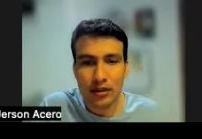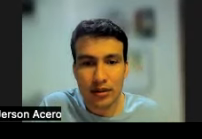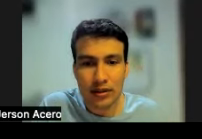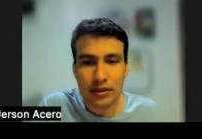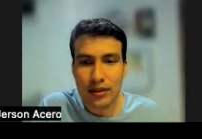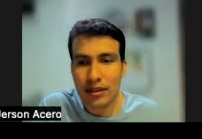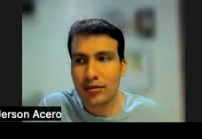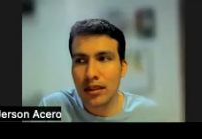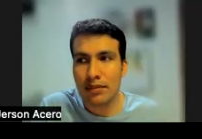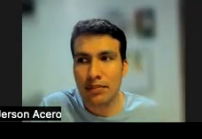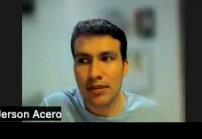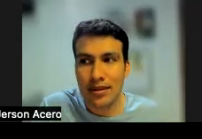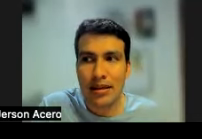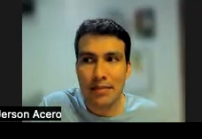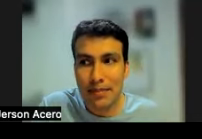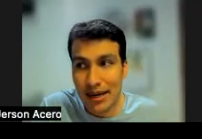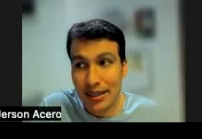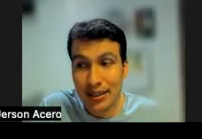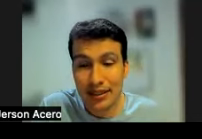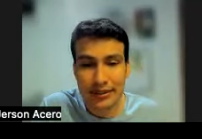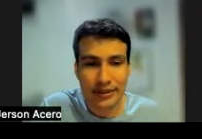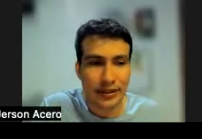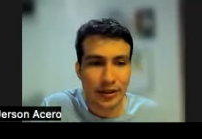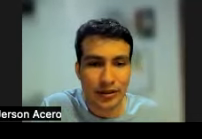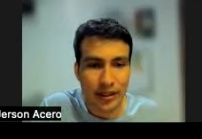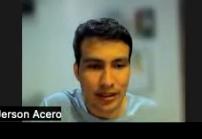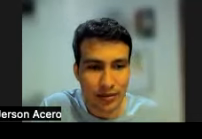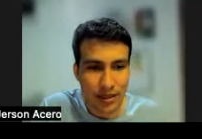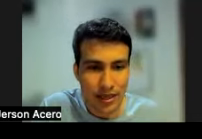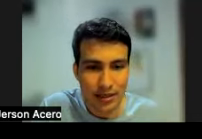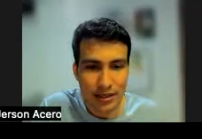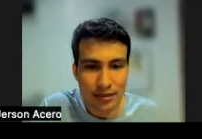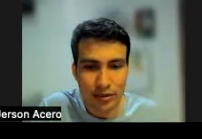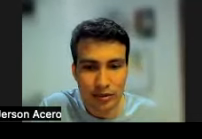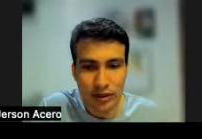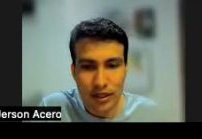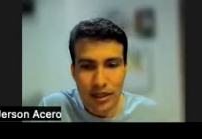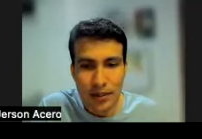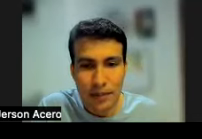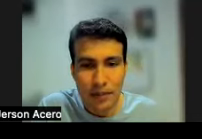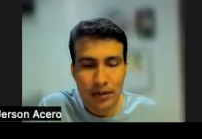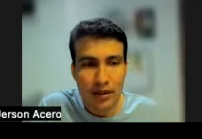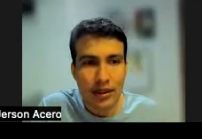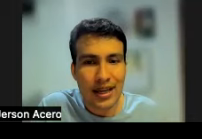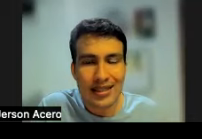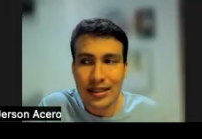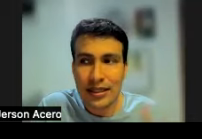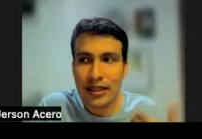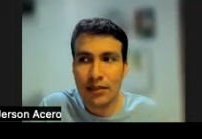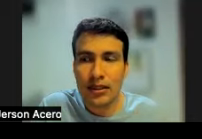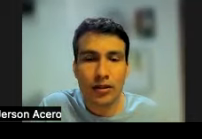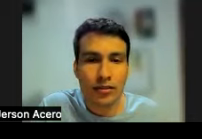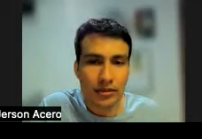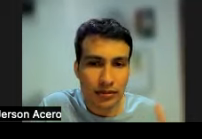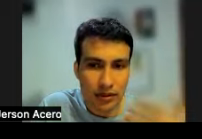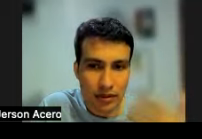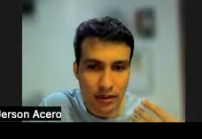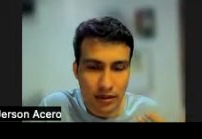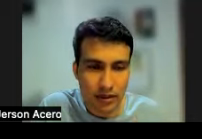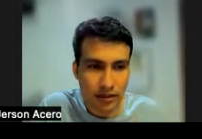que los estadounidenses tienen una probabilidad más baja de contagiarse del virus. Bueno, así en el